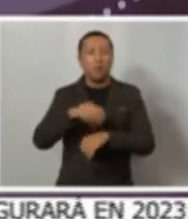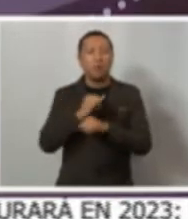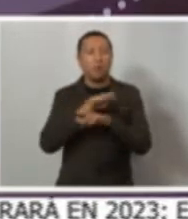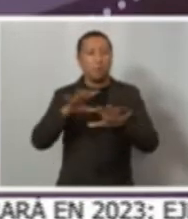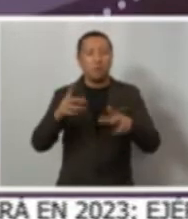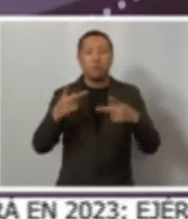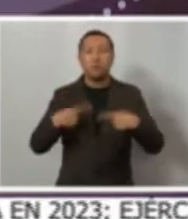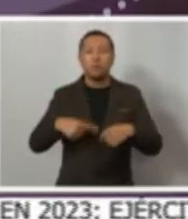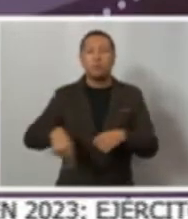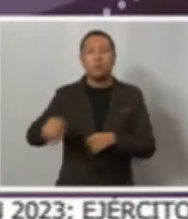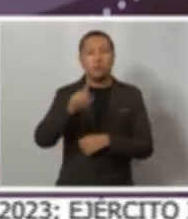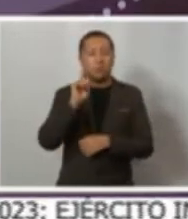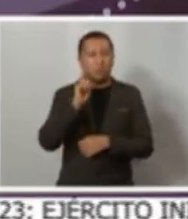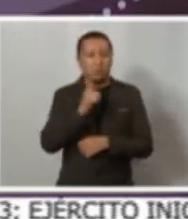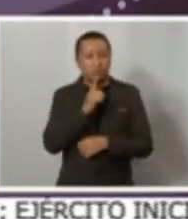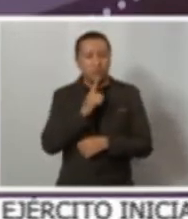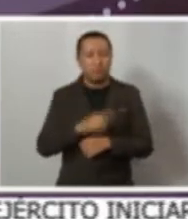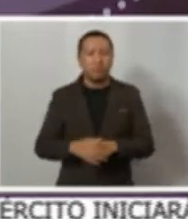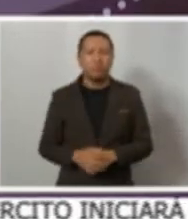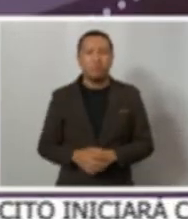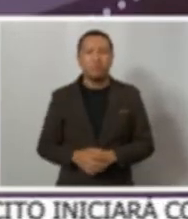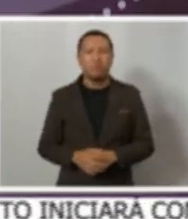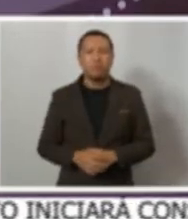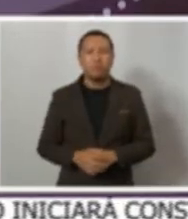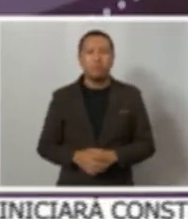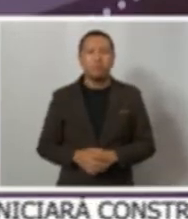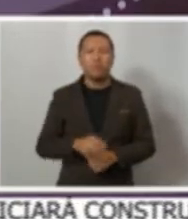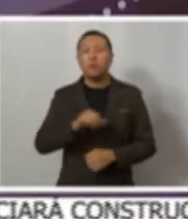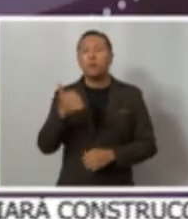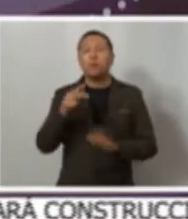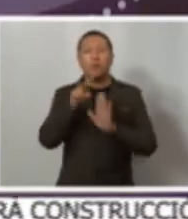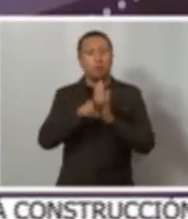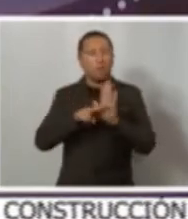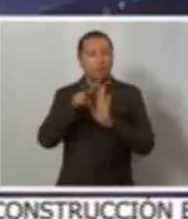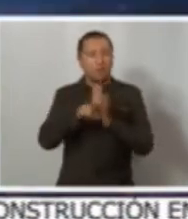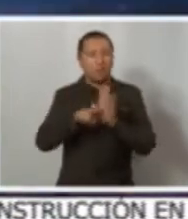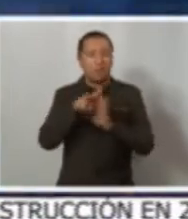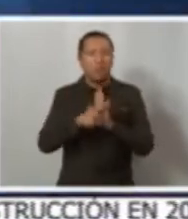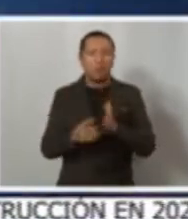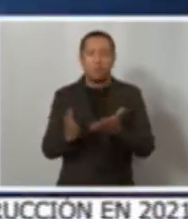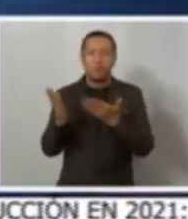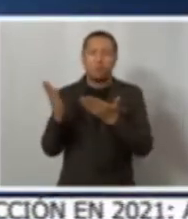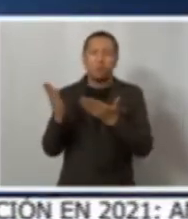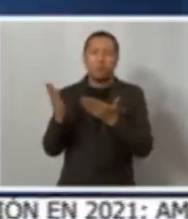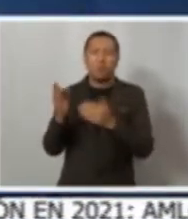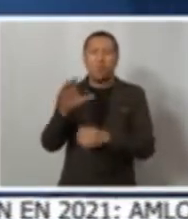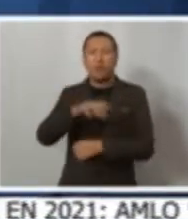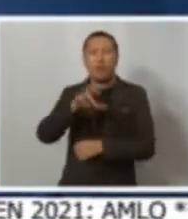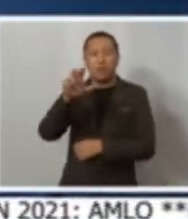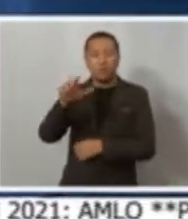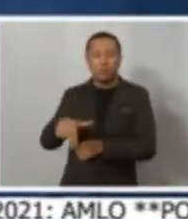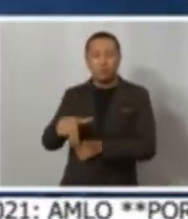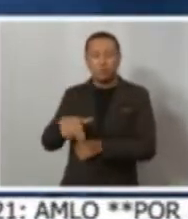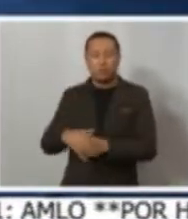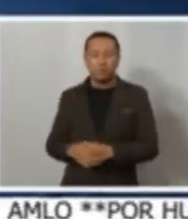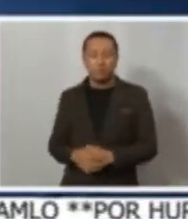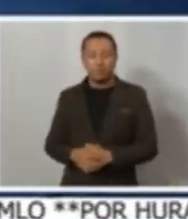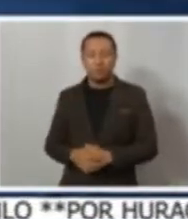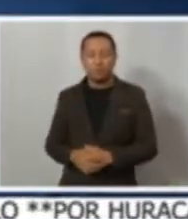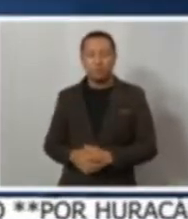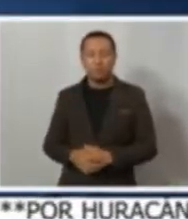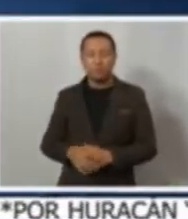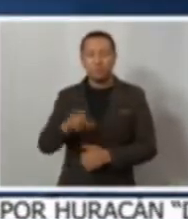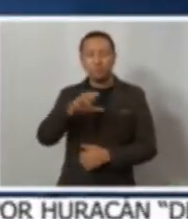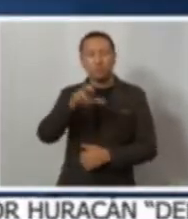pasa en Quintana Roo. Tengo unos videos más, a ver si me ayudan, vamos a iniciar con Cancún, ¿verdad? Tenemos unos videos de